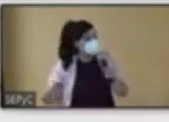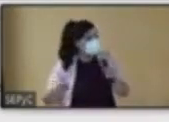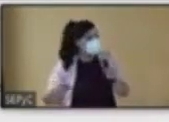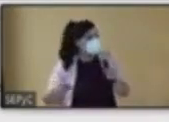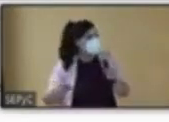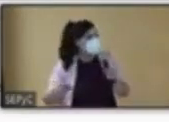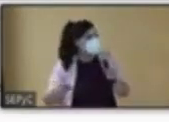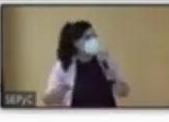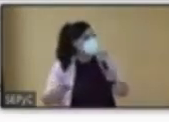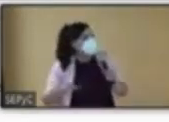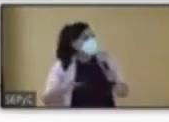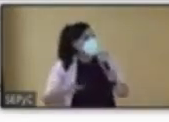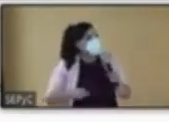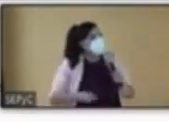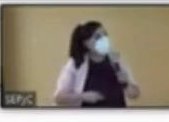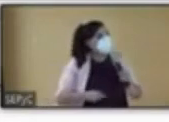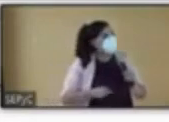siguientes